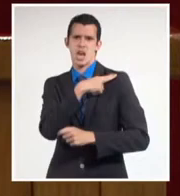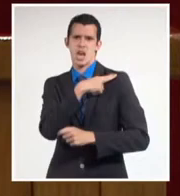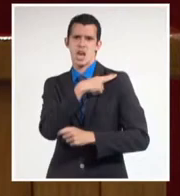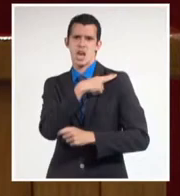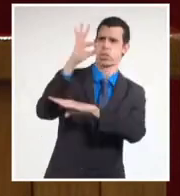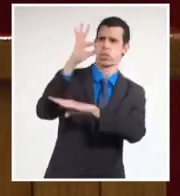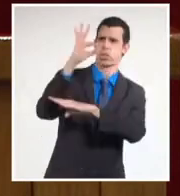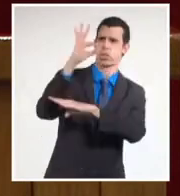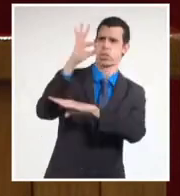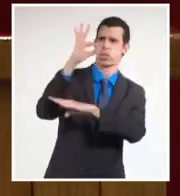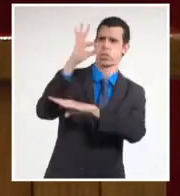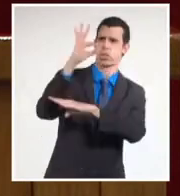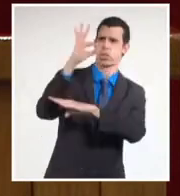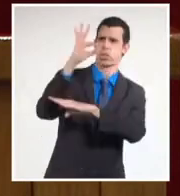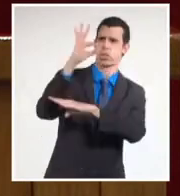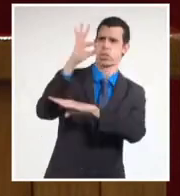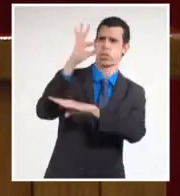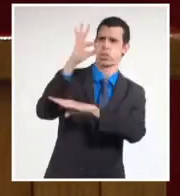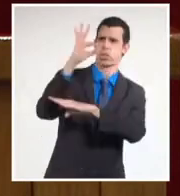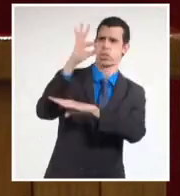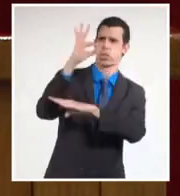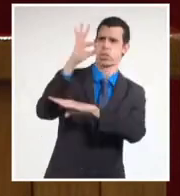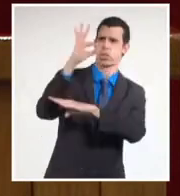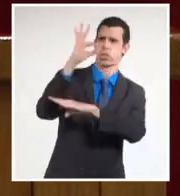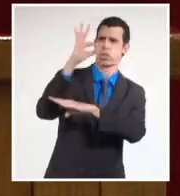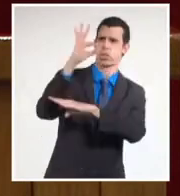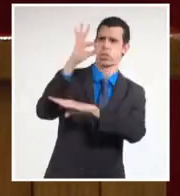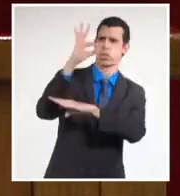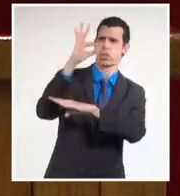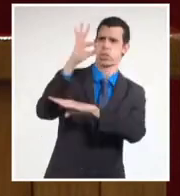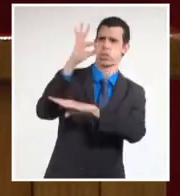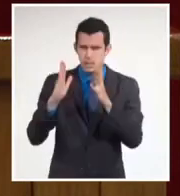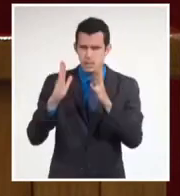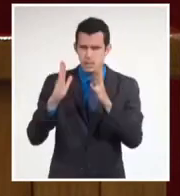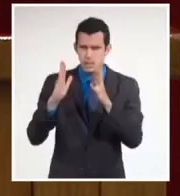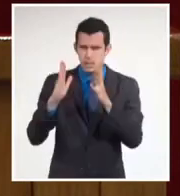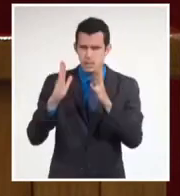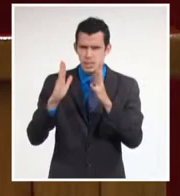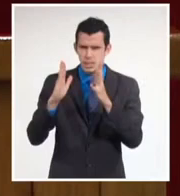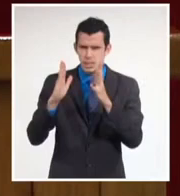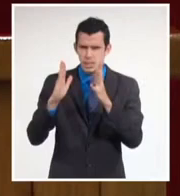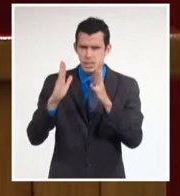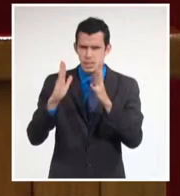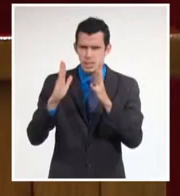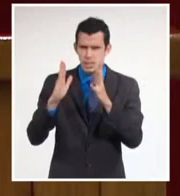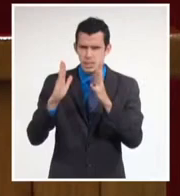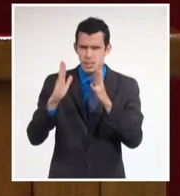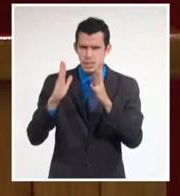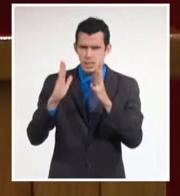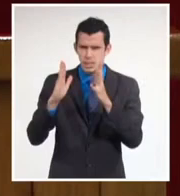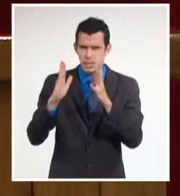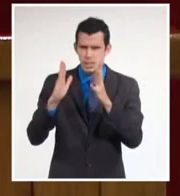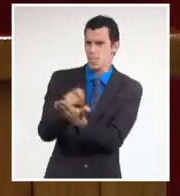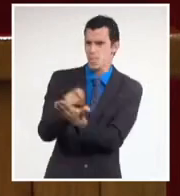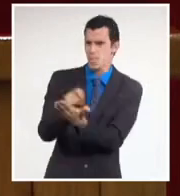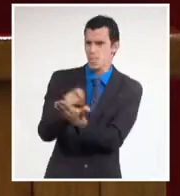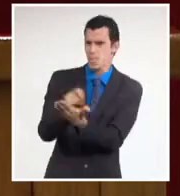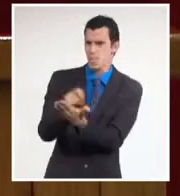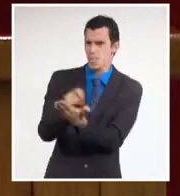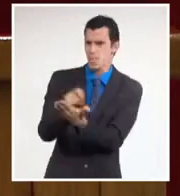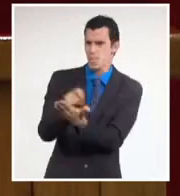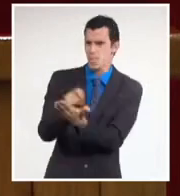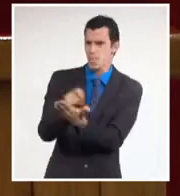ninguna eficazmente, ni desconectarse de la vida tal como transcurre mientras estamos reunidos tratando de que todo marche